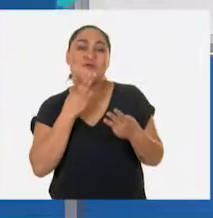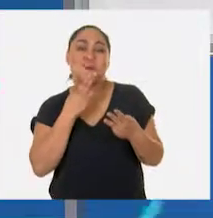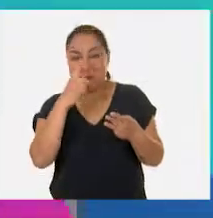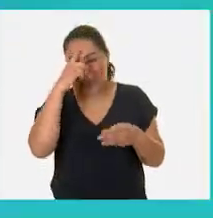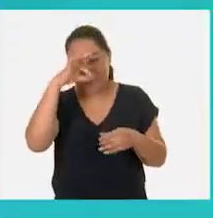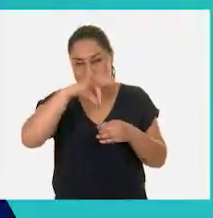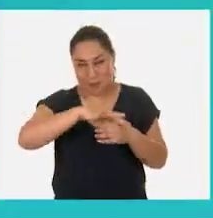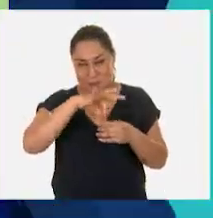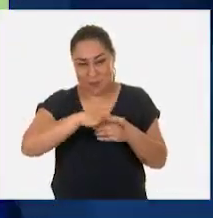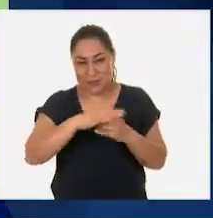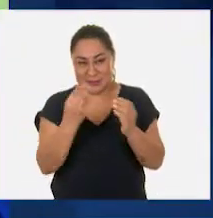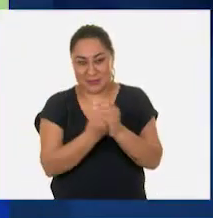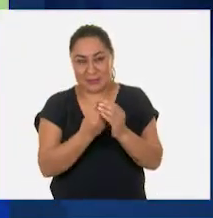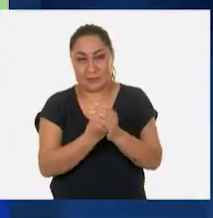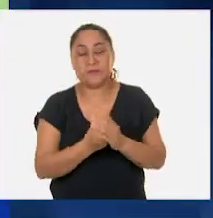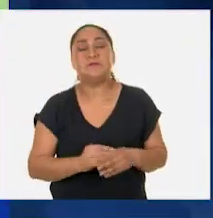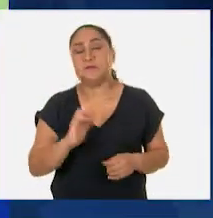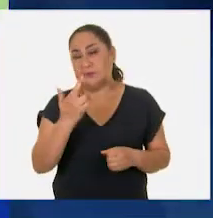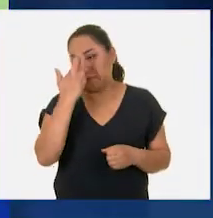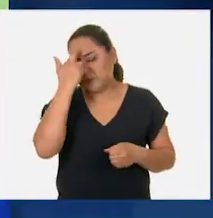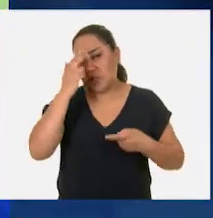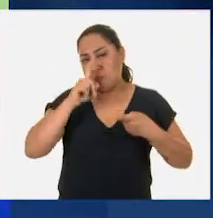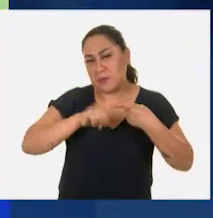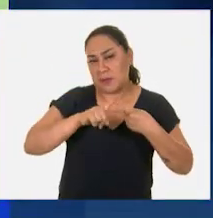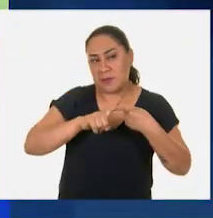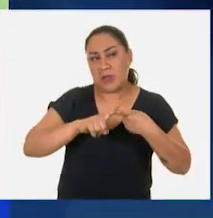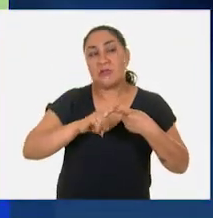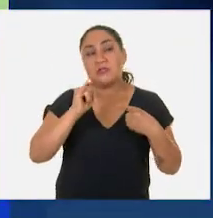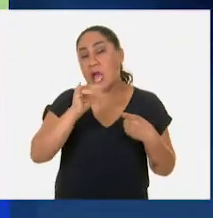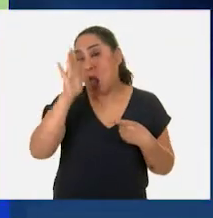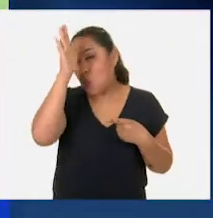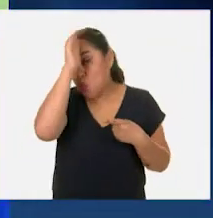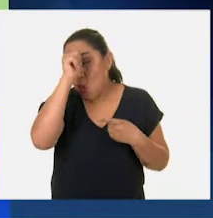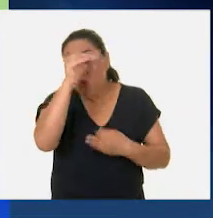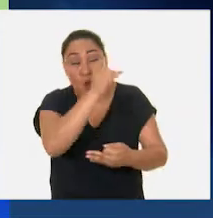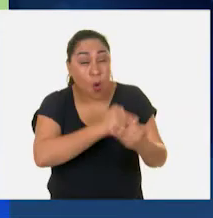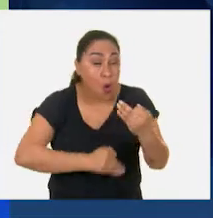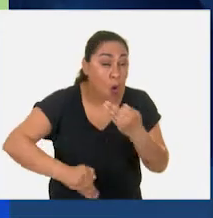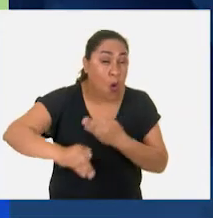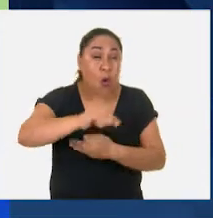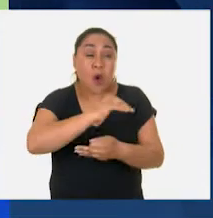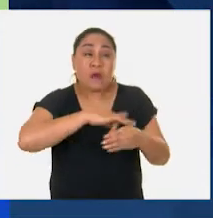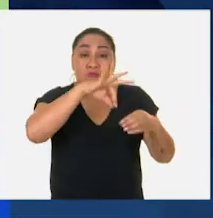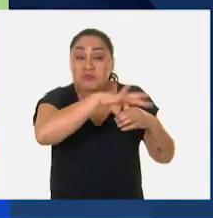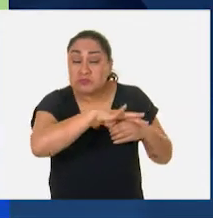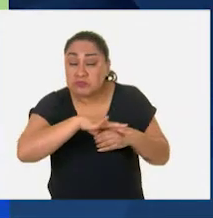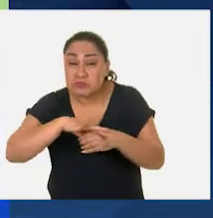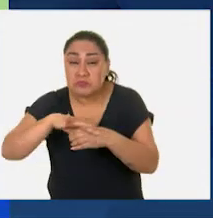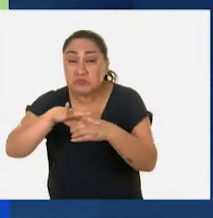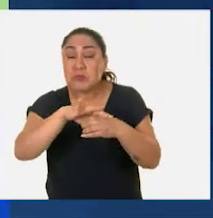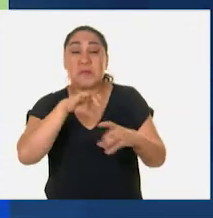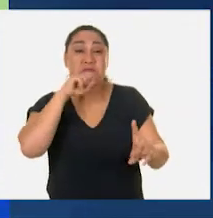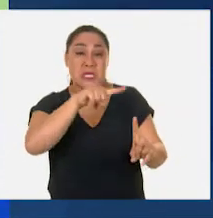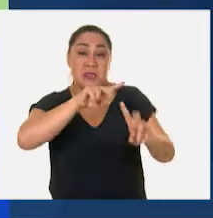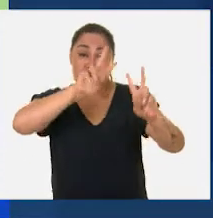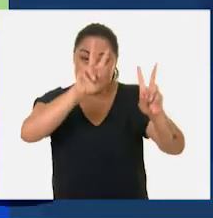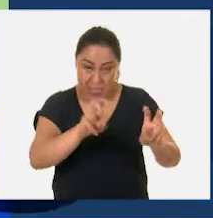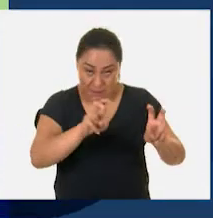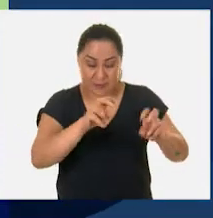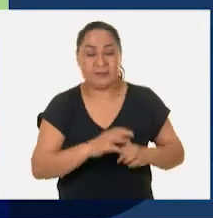plantita. Claro. La primera es por unanimidad, cuando todos los votos son para el mismo tema o